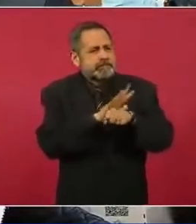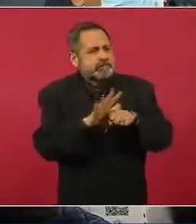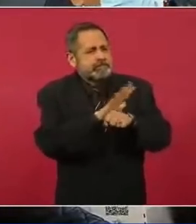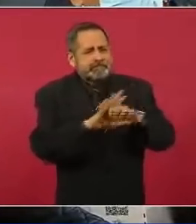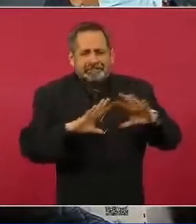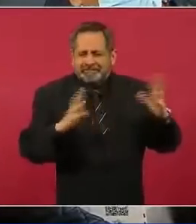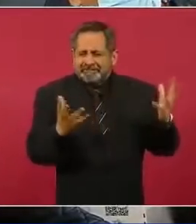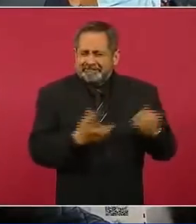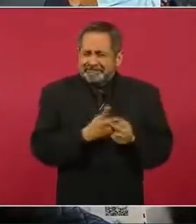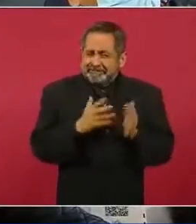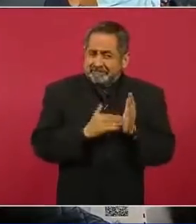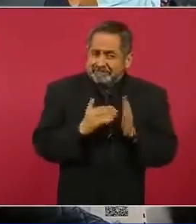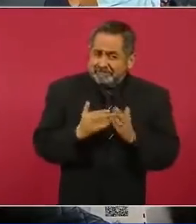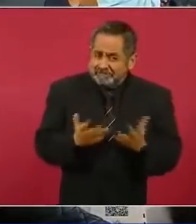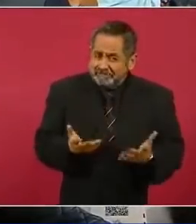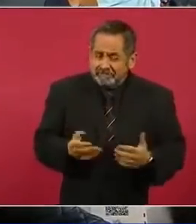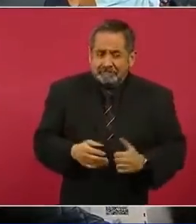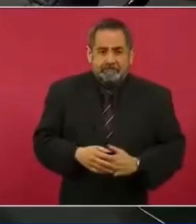automóviles?